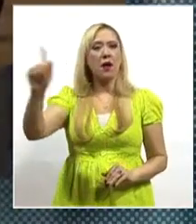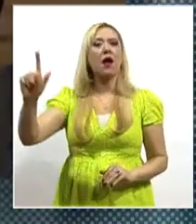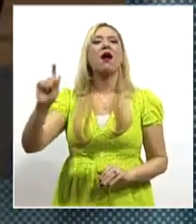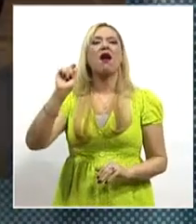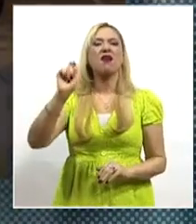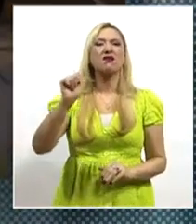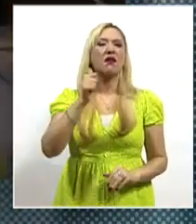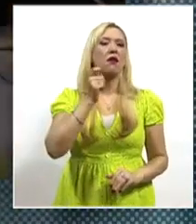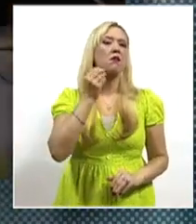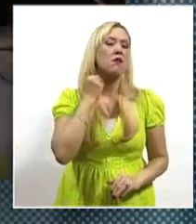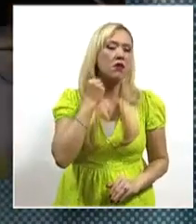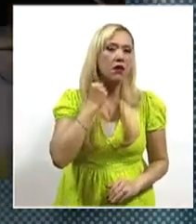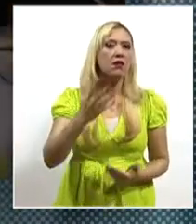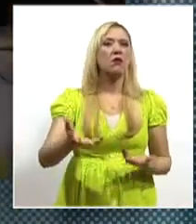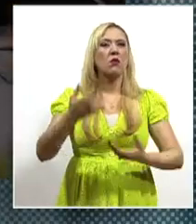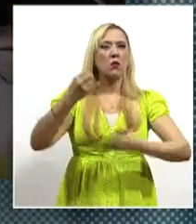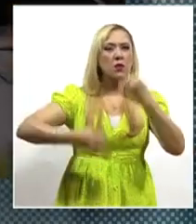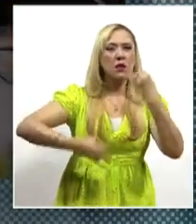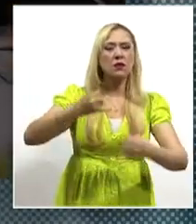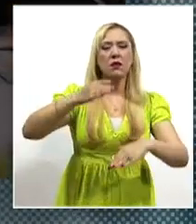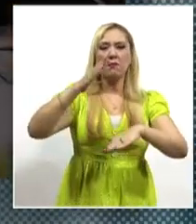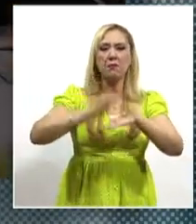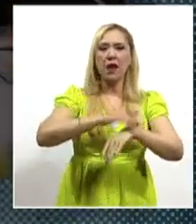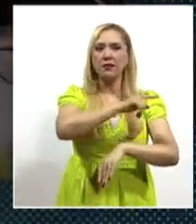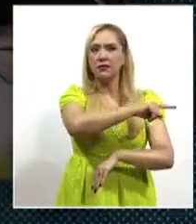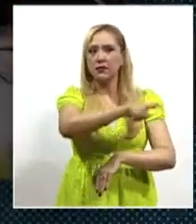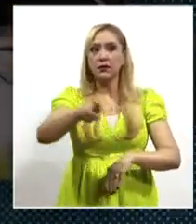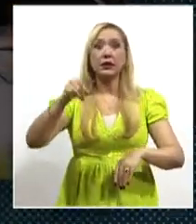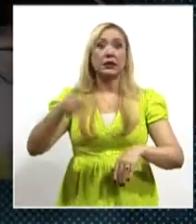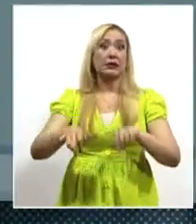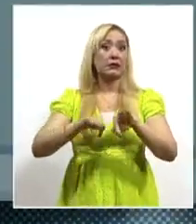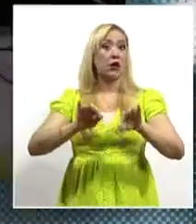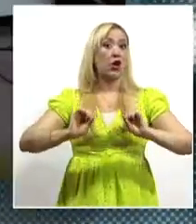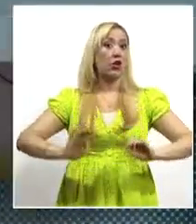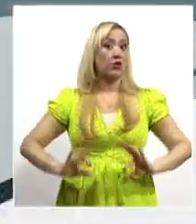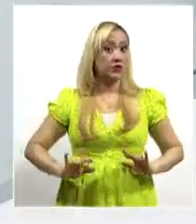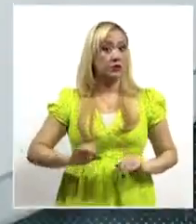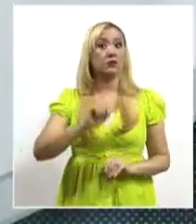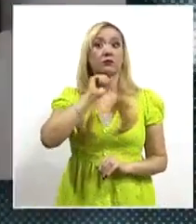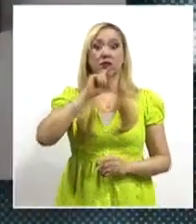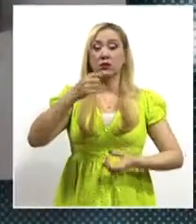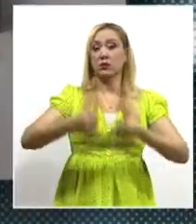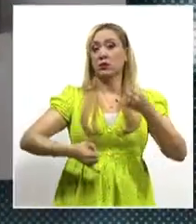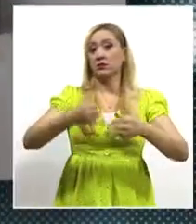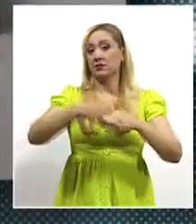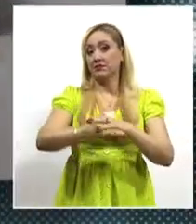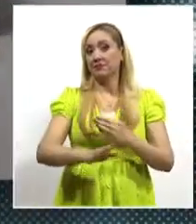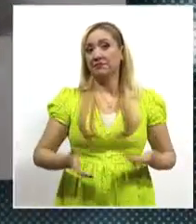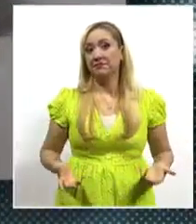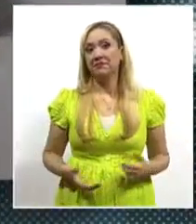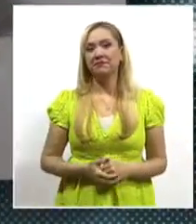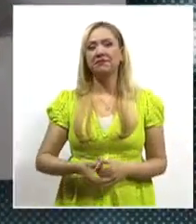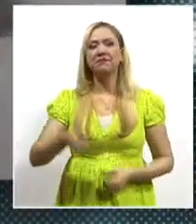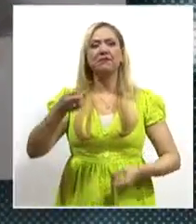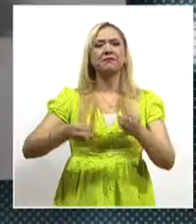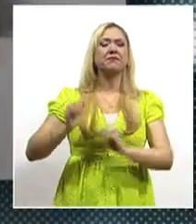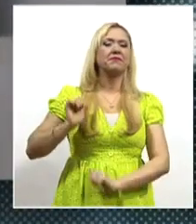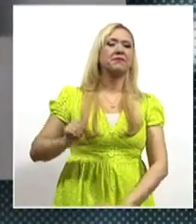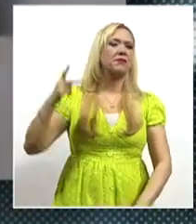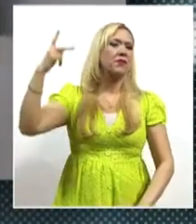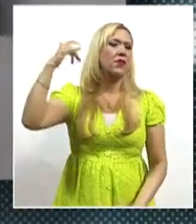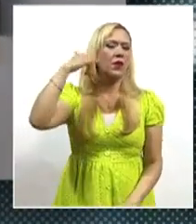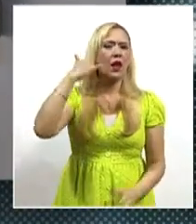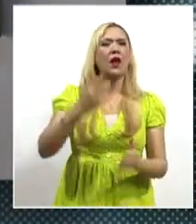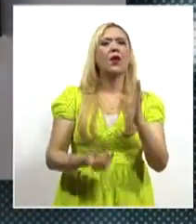carrera judicial y ampliar la capacitación al personal jurisdiccional. El Poder Judicial de Yucatán pone